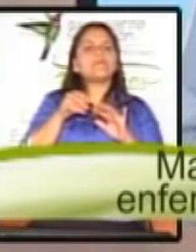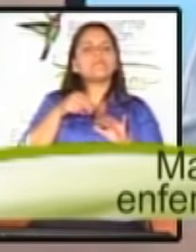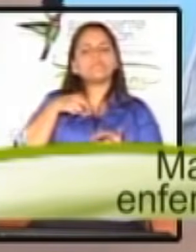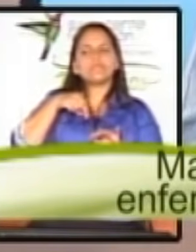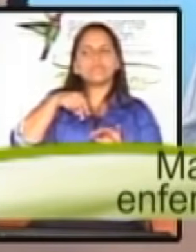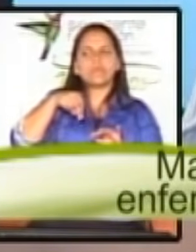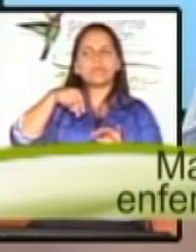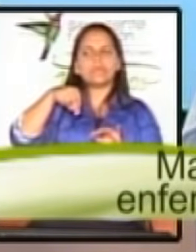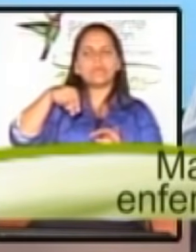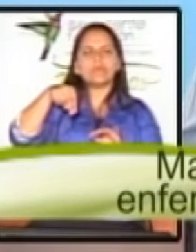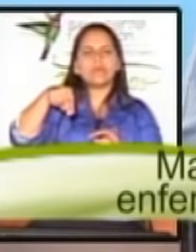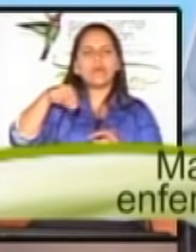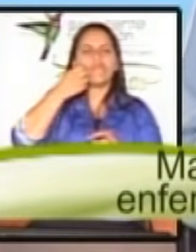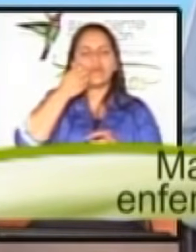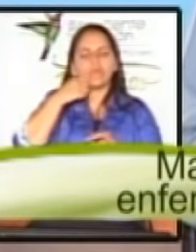más o menos ¿cuánto tiempo?